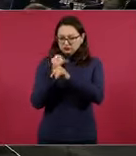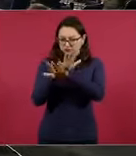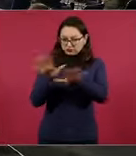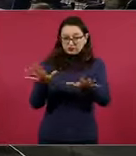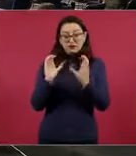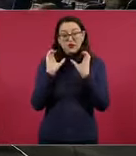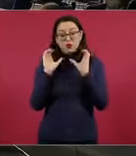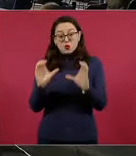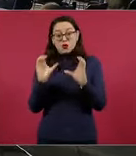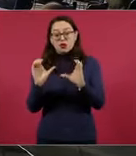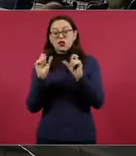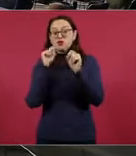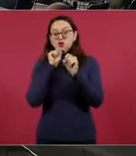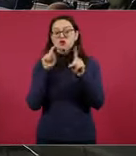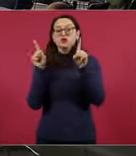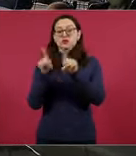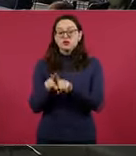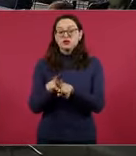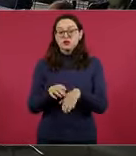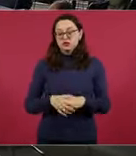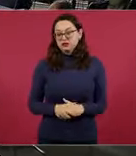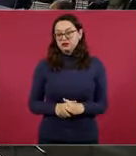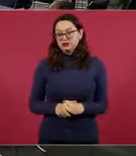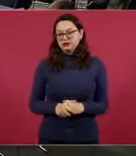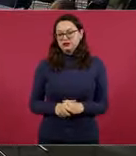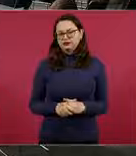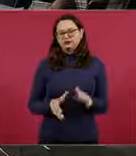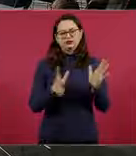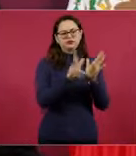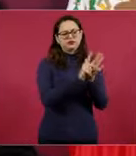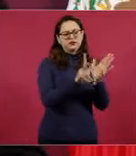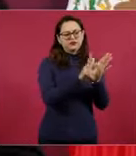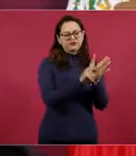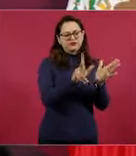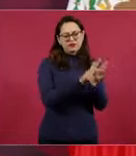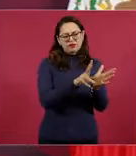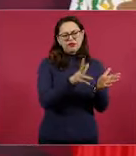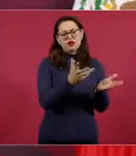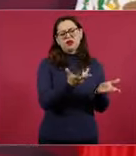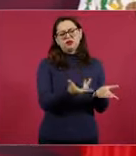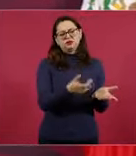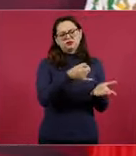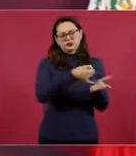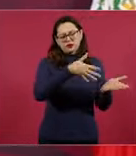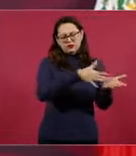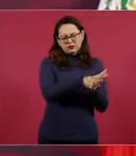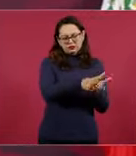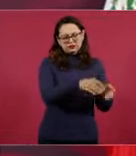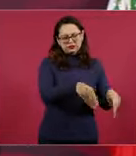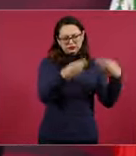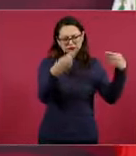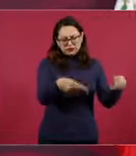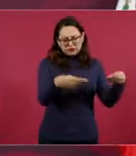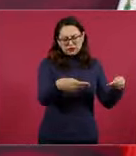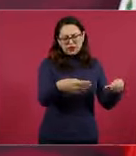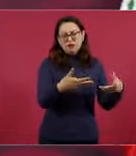Pues no es el Clarín que se lee, ¿no? El impreso, sino son las redes.